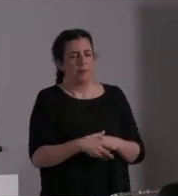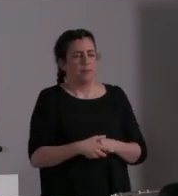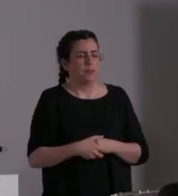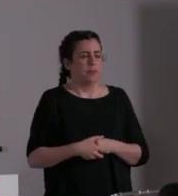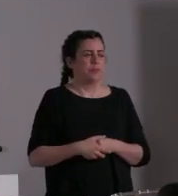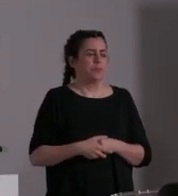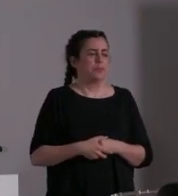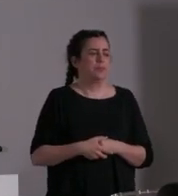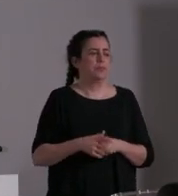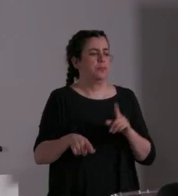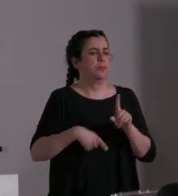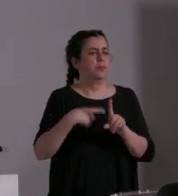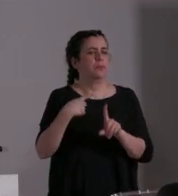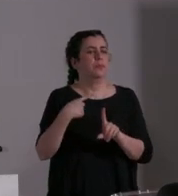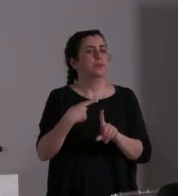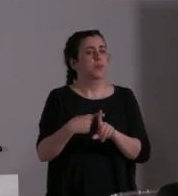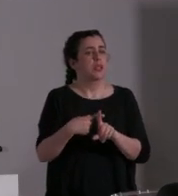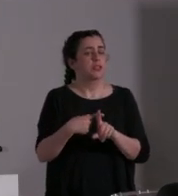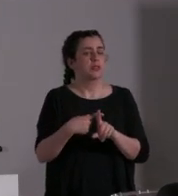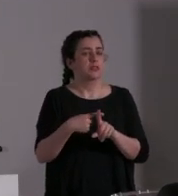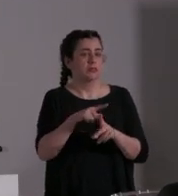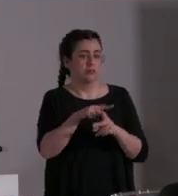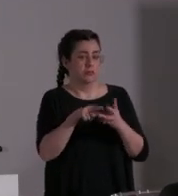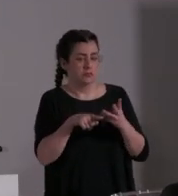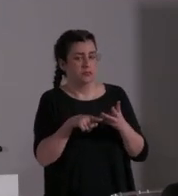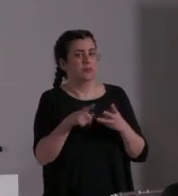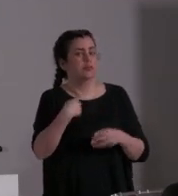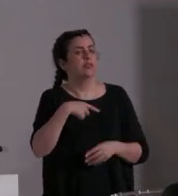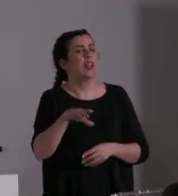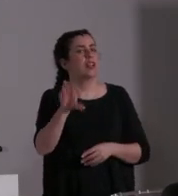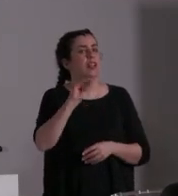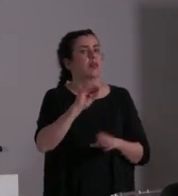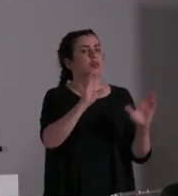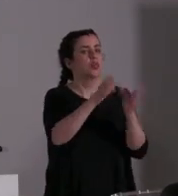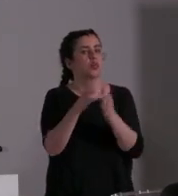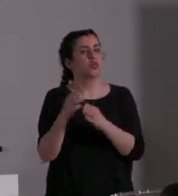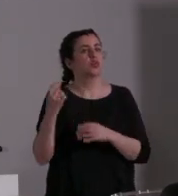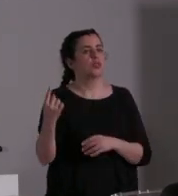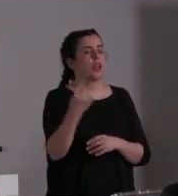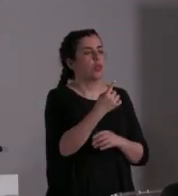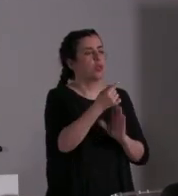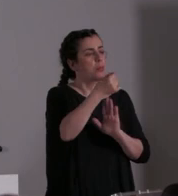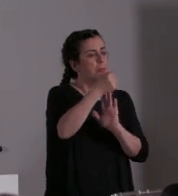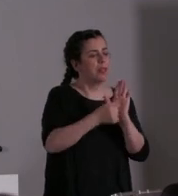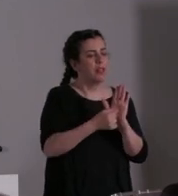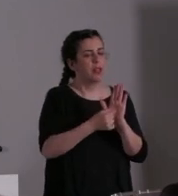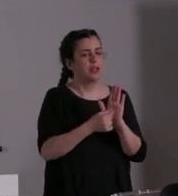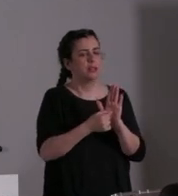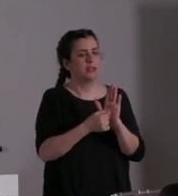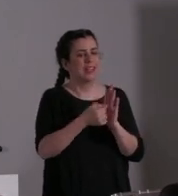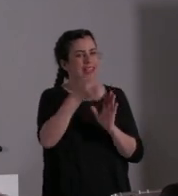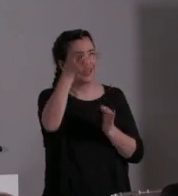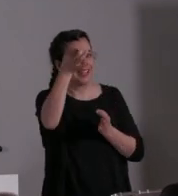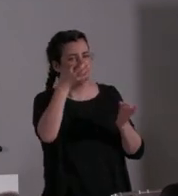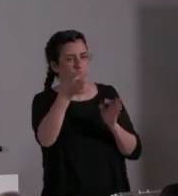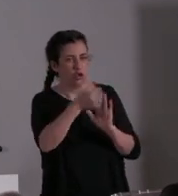en esas tres claves, y entendiendo que para cada uno de estos grupos las medidas que se exigen de fomento, los requisitos, son también diferentes,